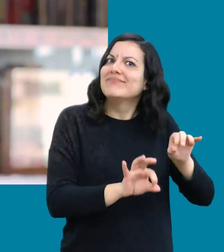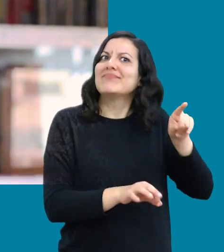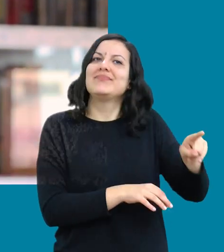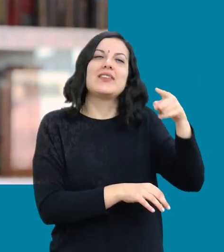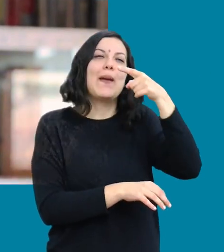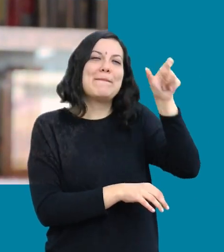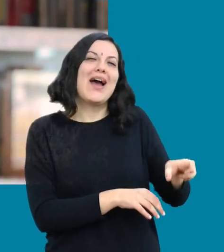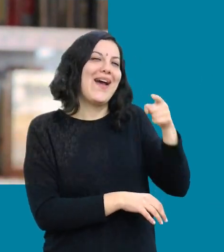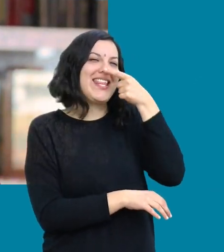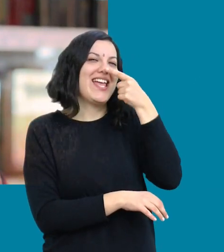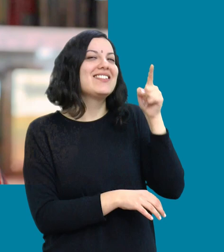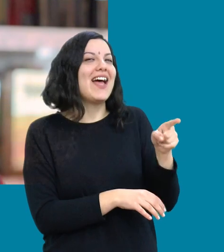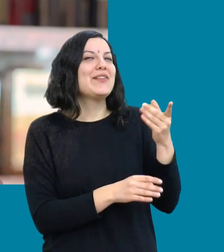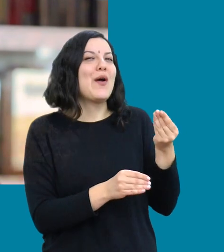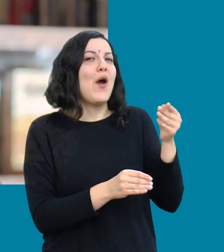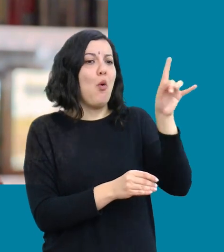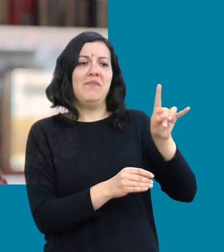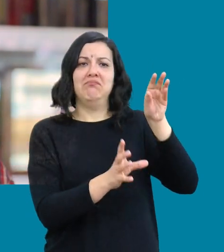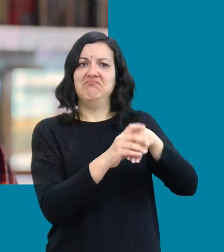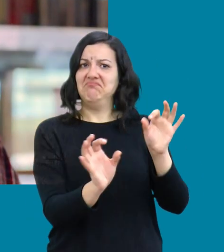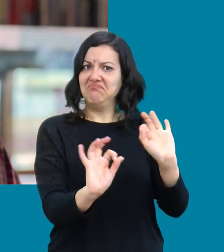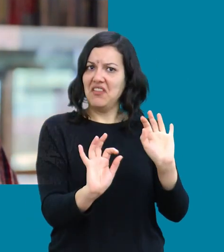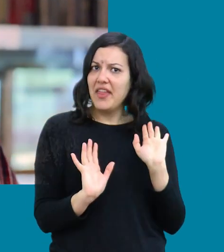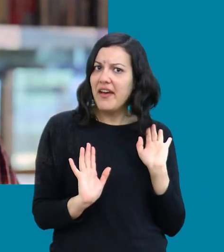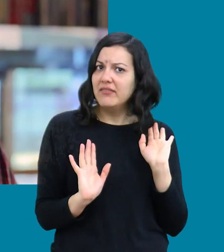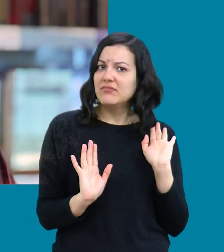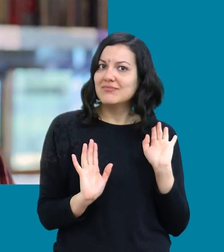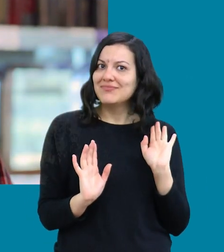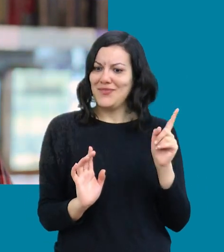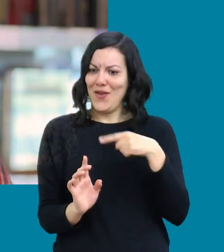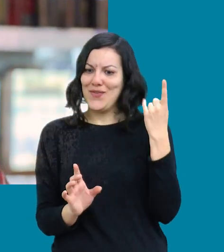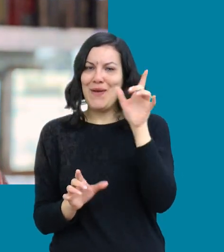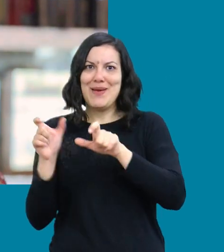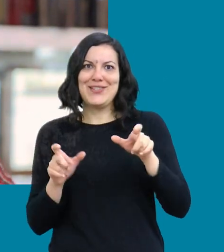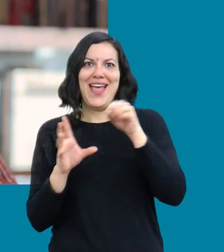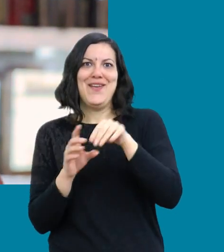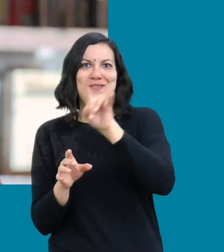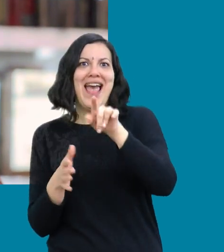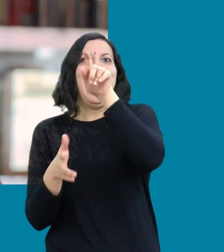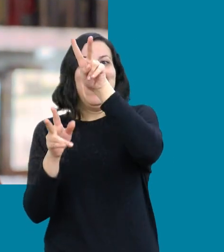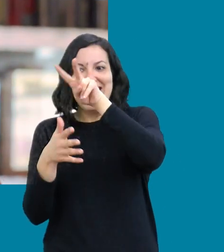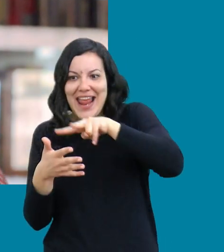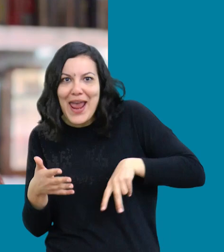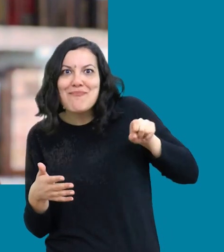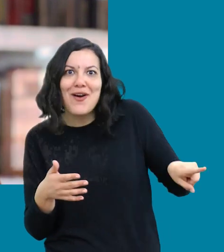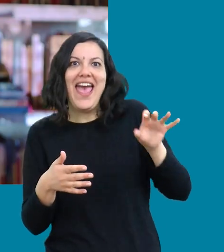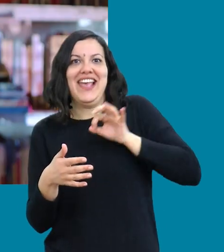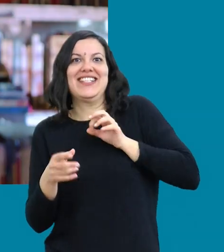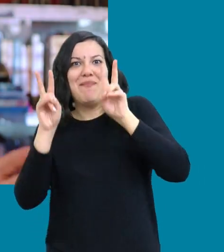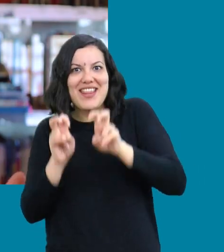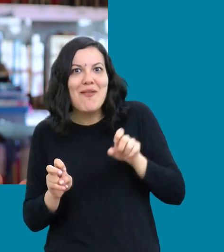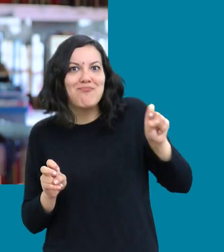porque no era un universitario, y todos los universitarios leemos a Derrida y se nos toma examen sobre Derrida y